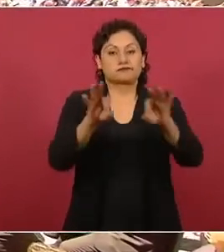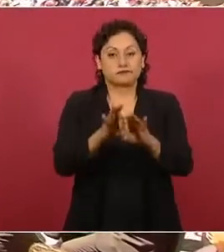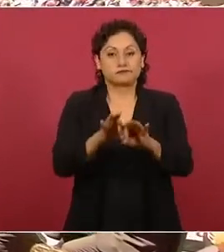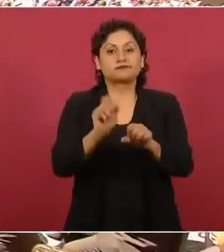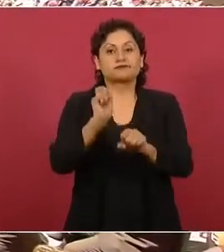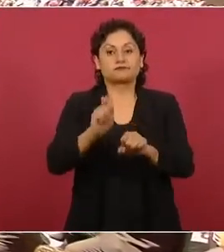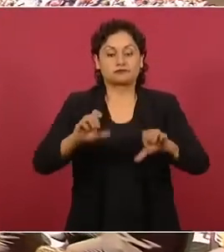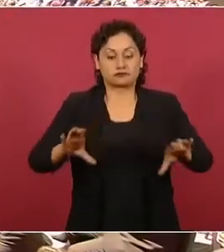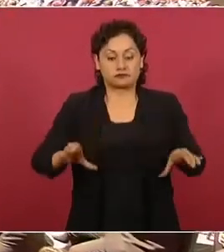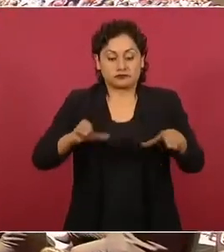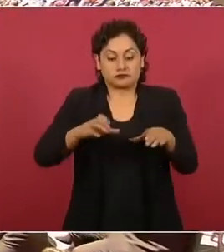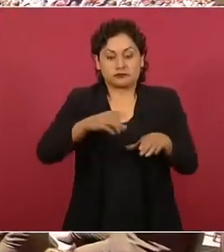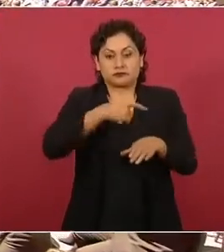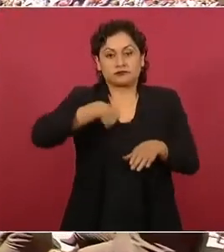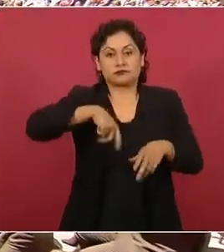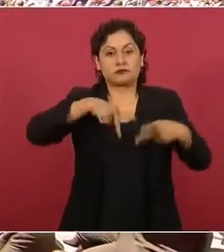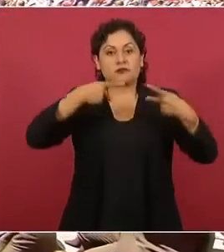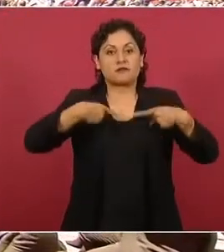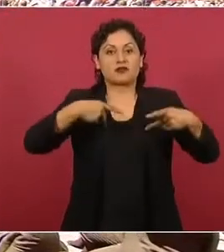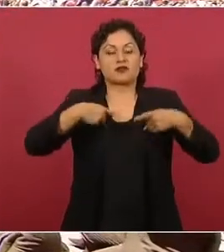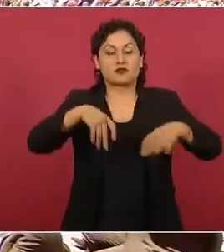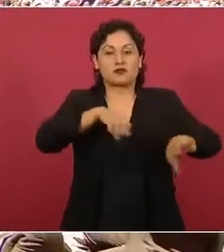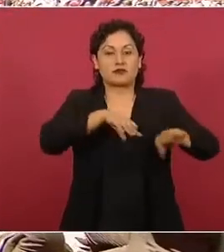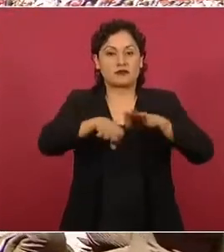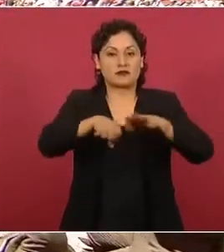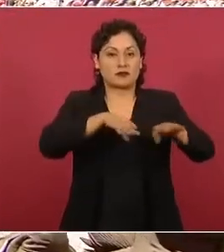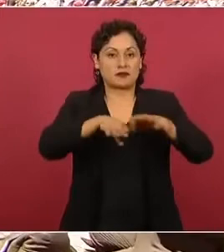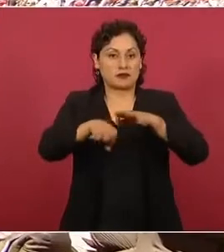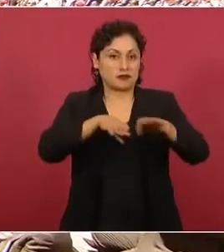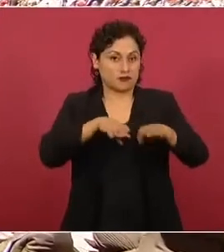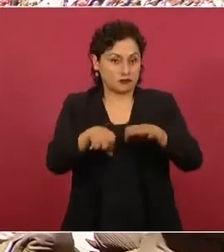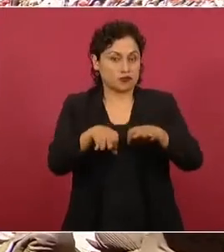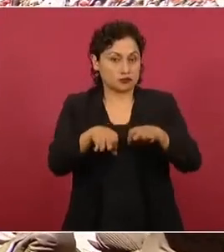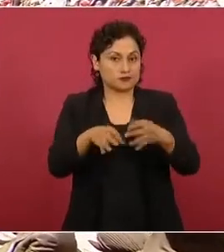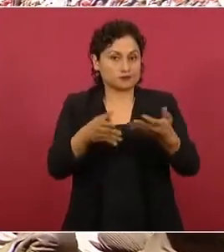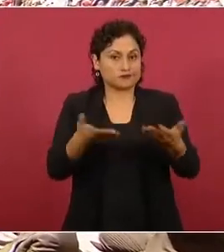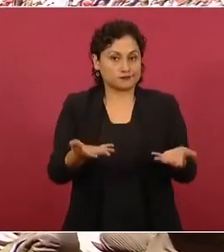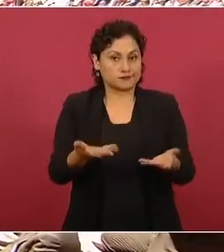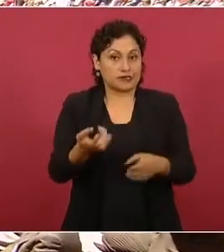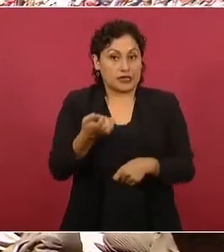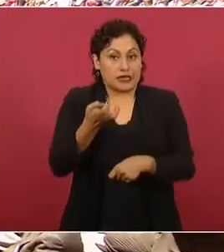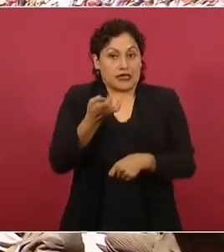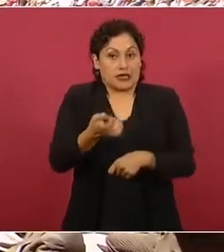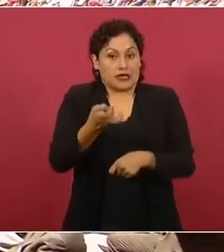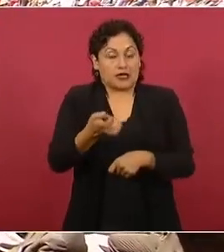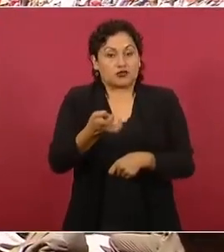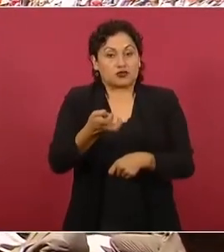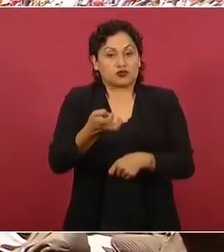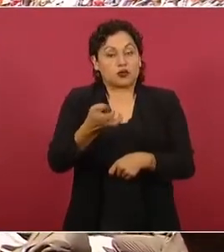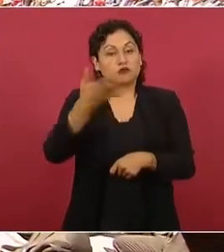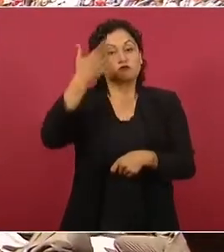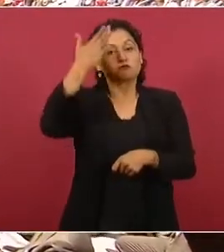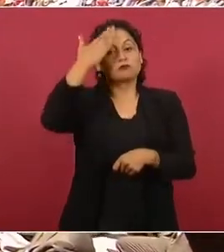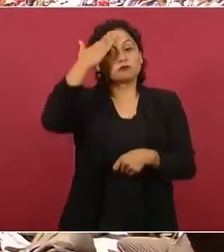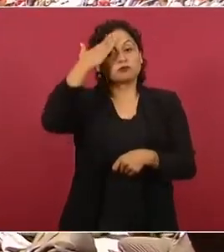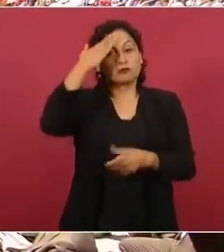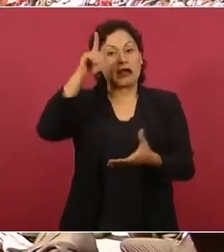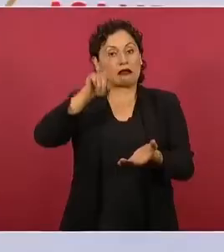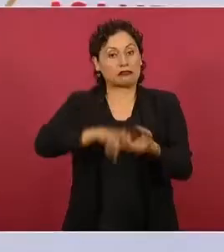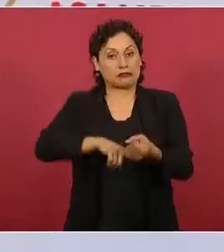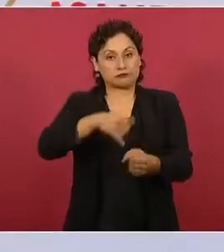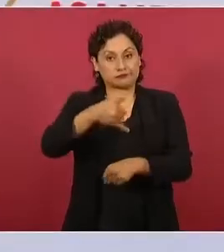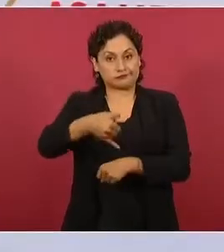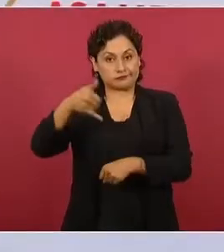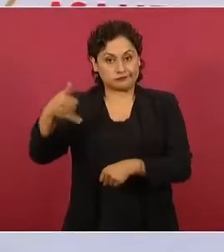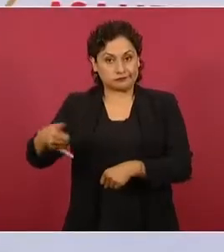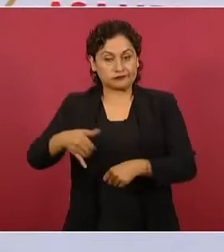los trabajadores, de quienes son justamente los mandatarios en esta institución de la República. Al